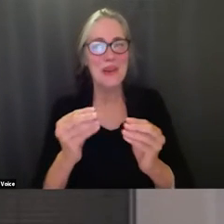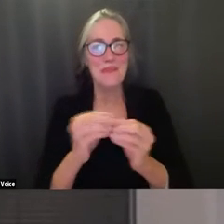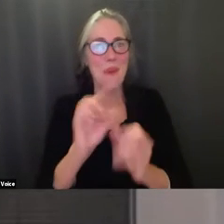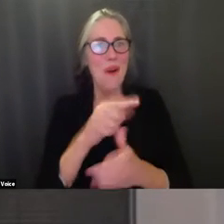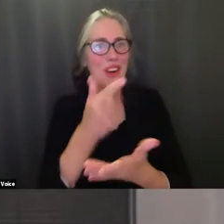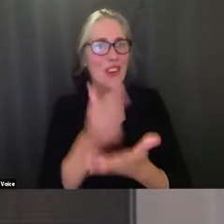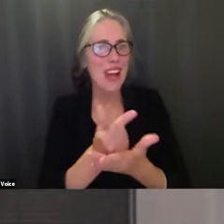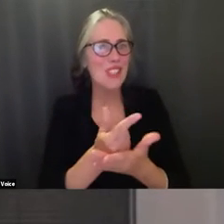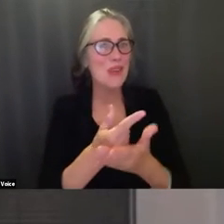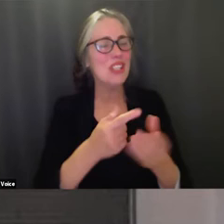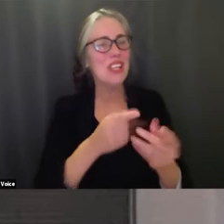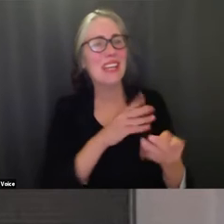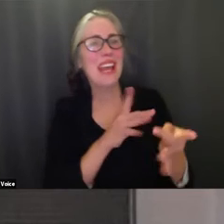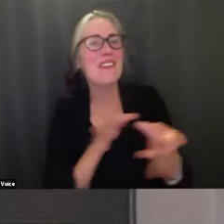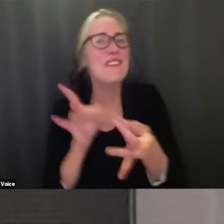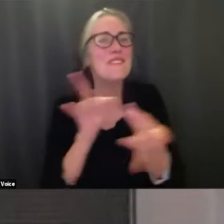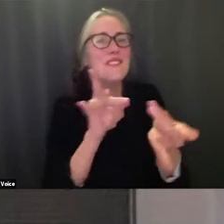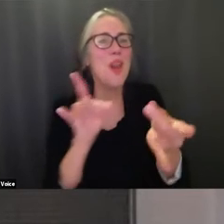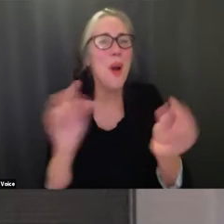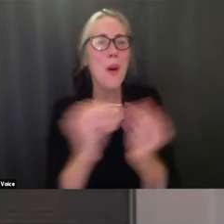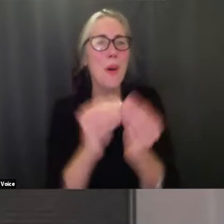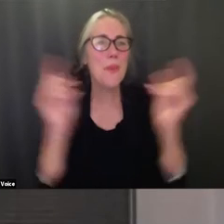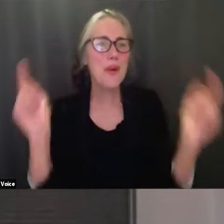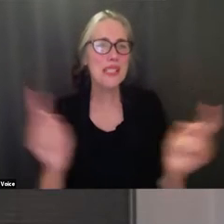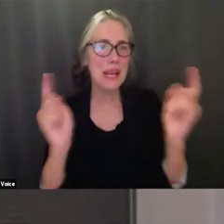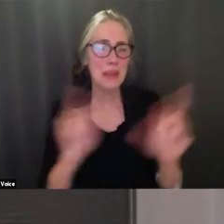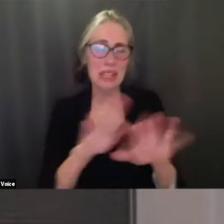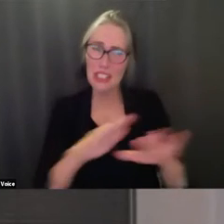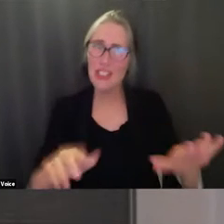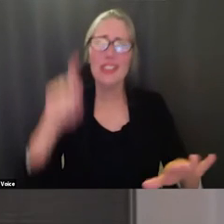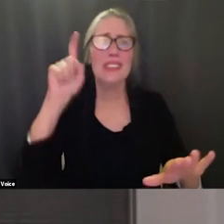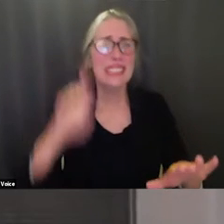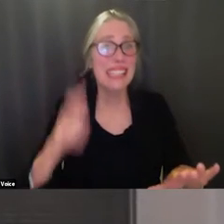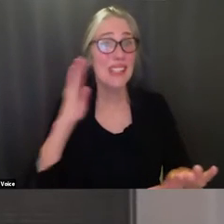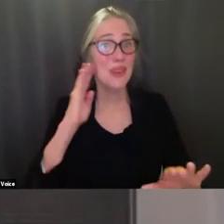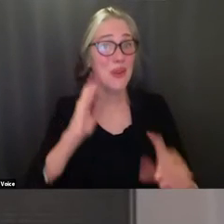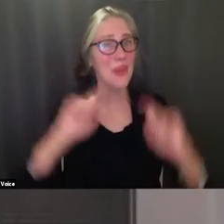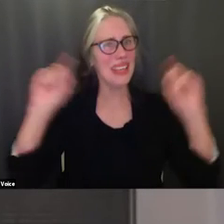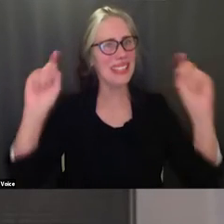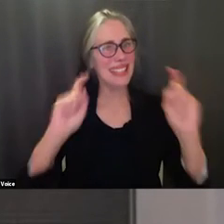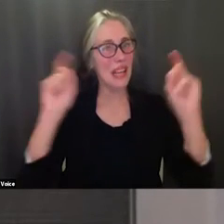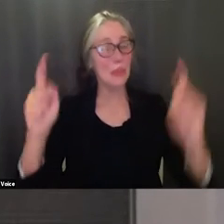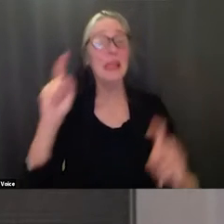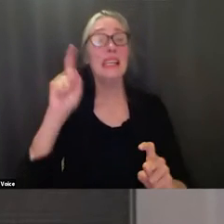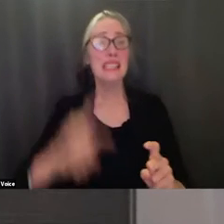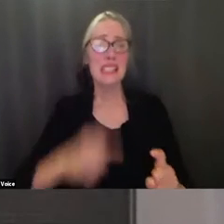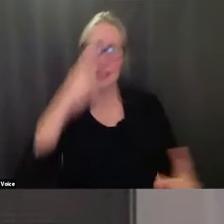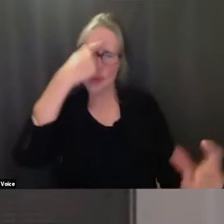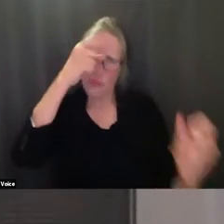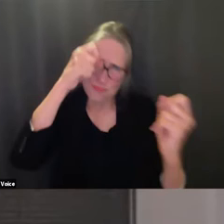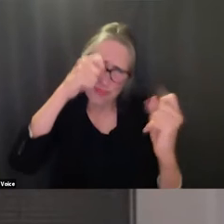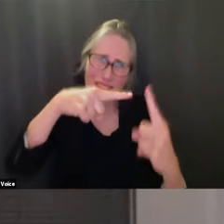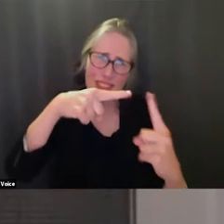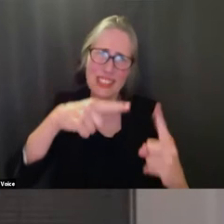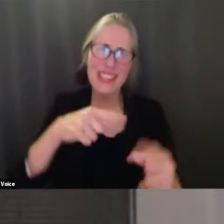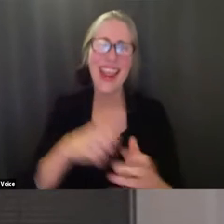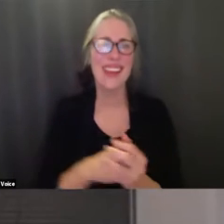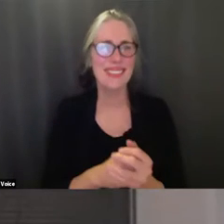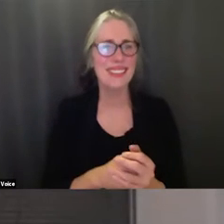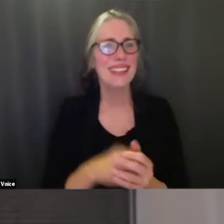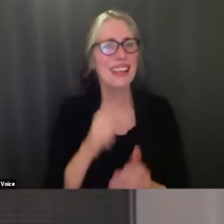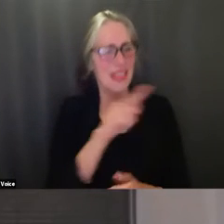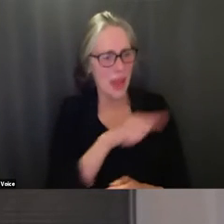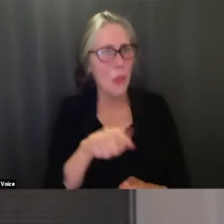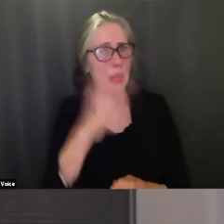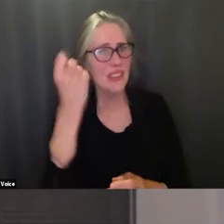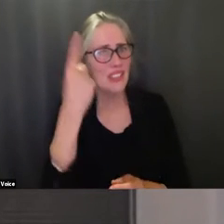fluidas, como sea que se vea esto en el futuro, porque estos niños necesitan celebrar. Necesitan saber que nosotros entendemos en la medida de lo